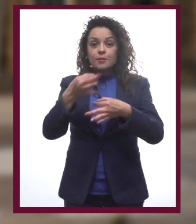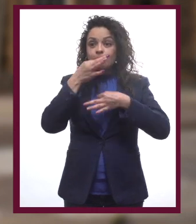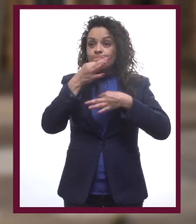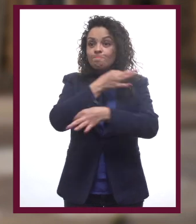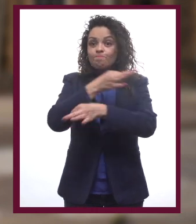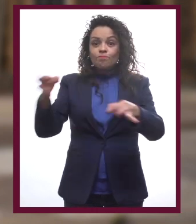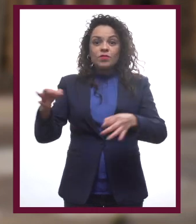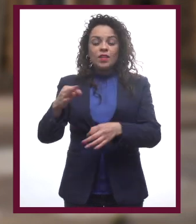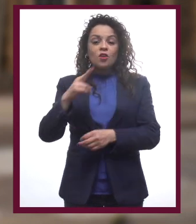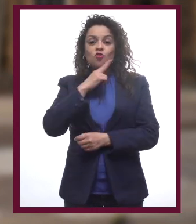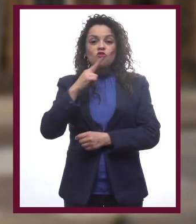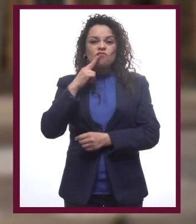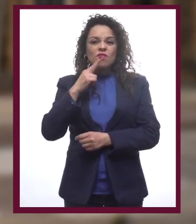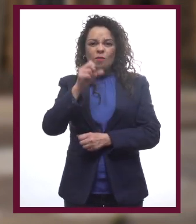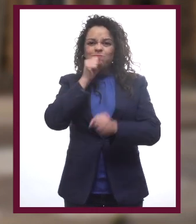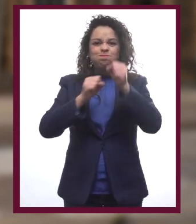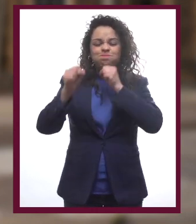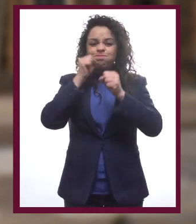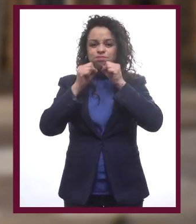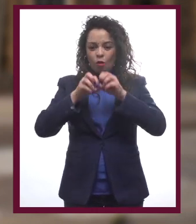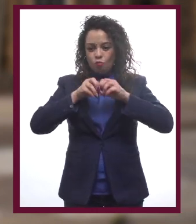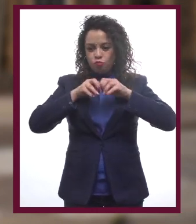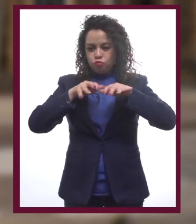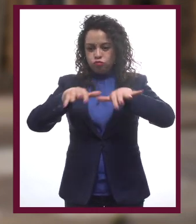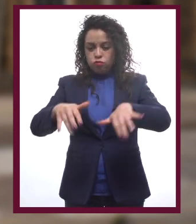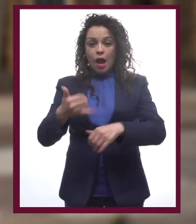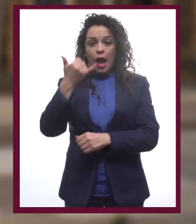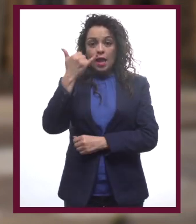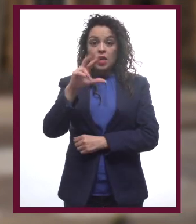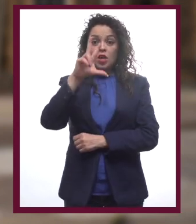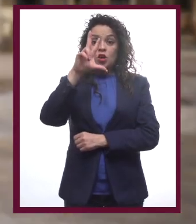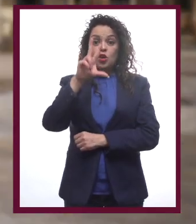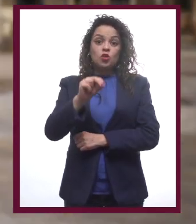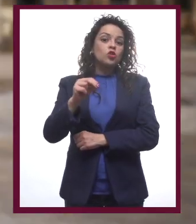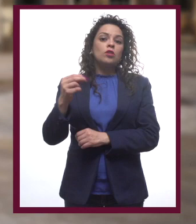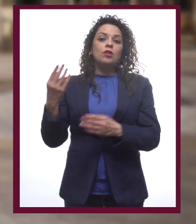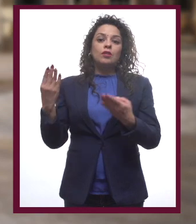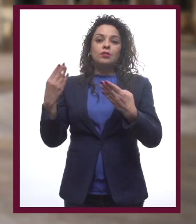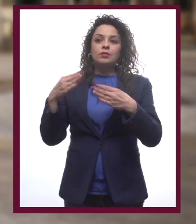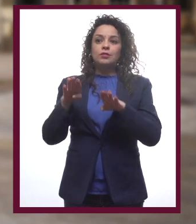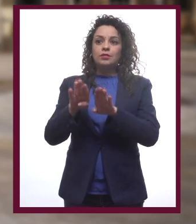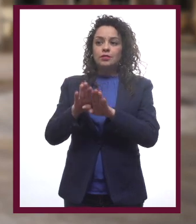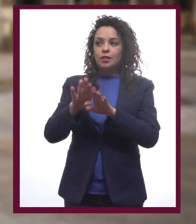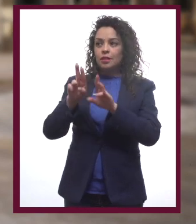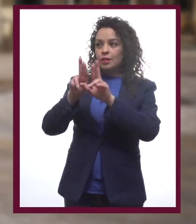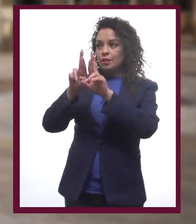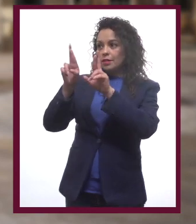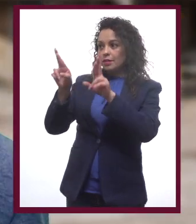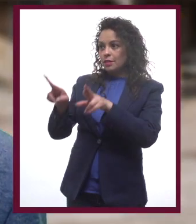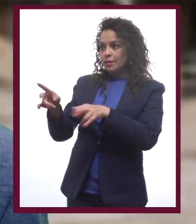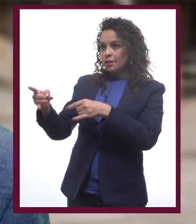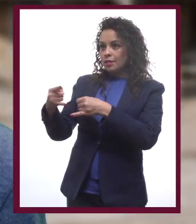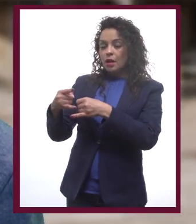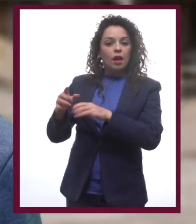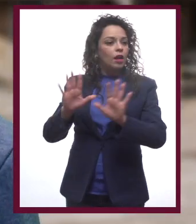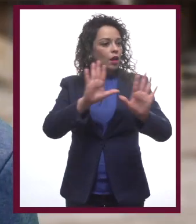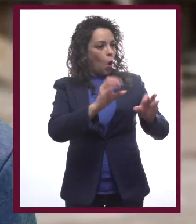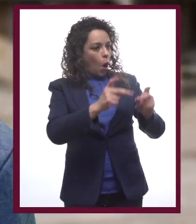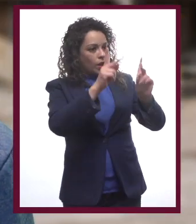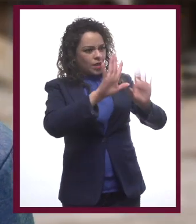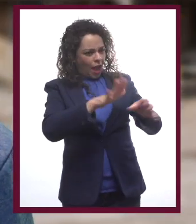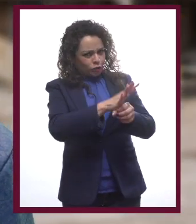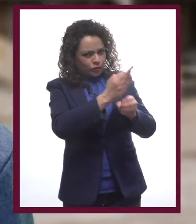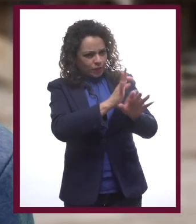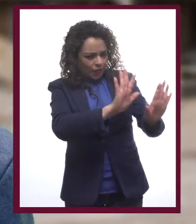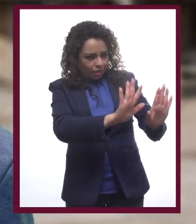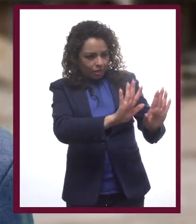las manos por esparcir noticias escandalosas y, por cierto, nunca cierra bien la puerta del refrigerador. Ok,